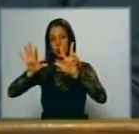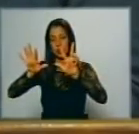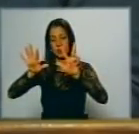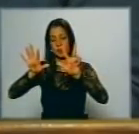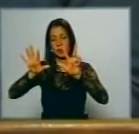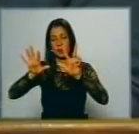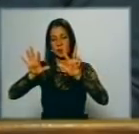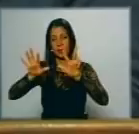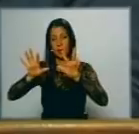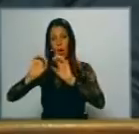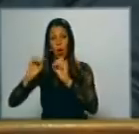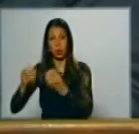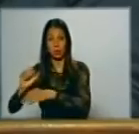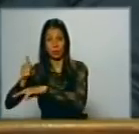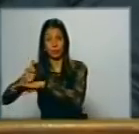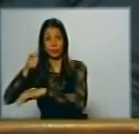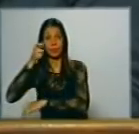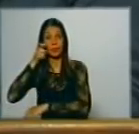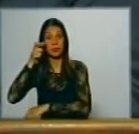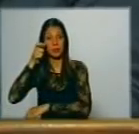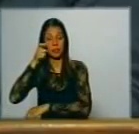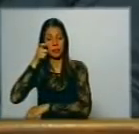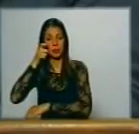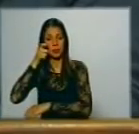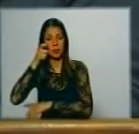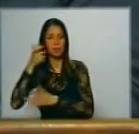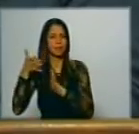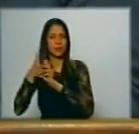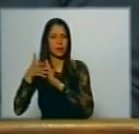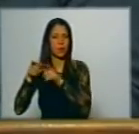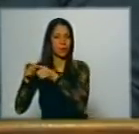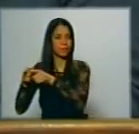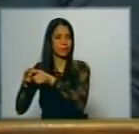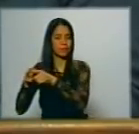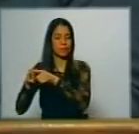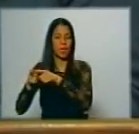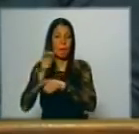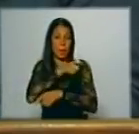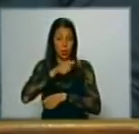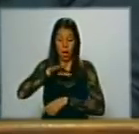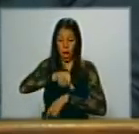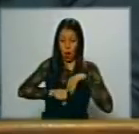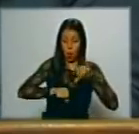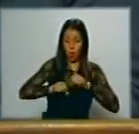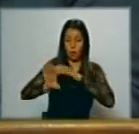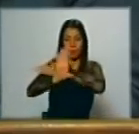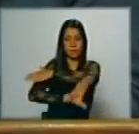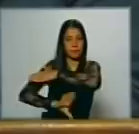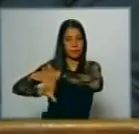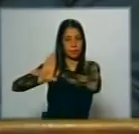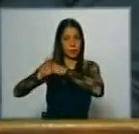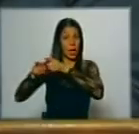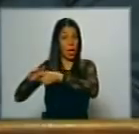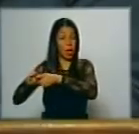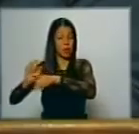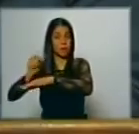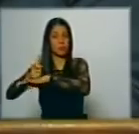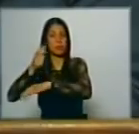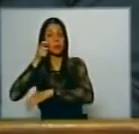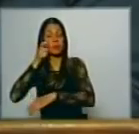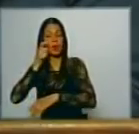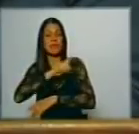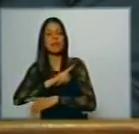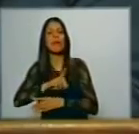La Superintendencia Nacional para la Defensa de los Derechos Socioeconómicos tendrá un